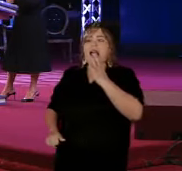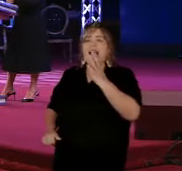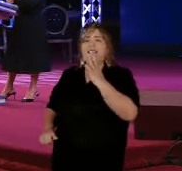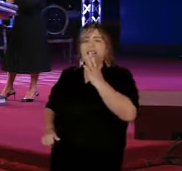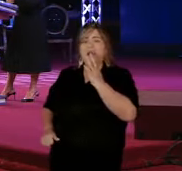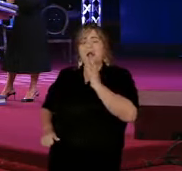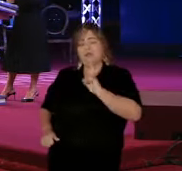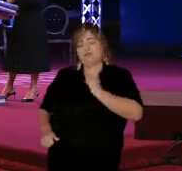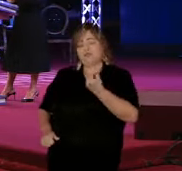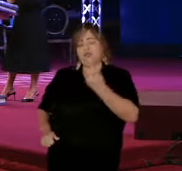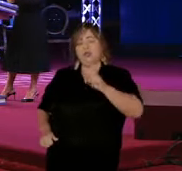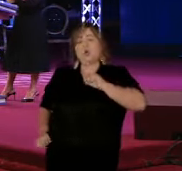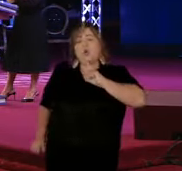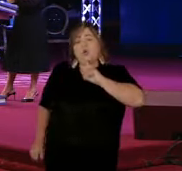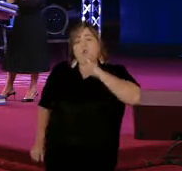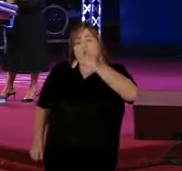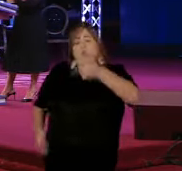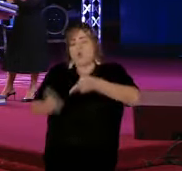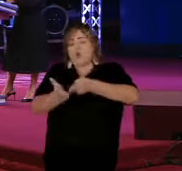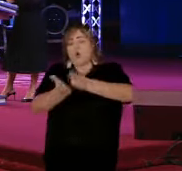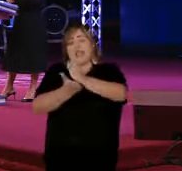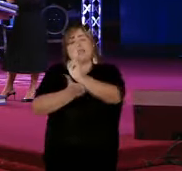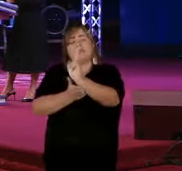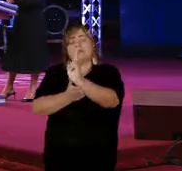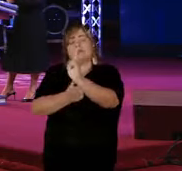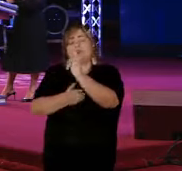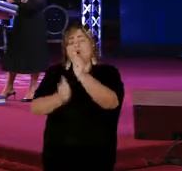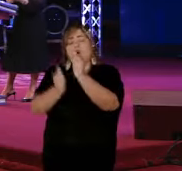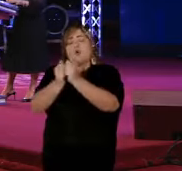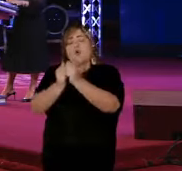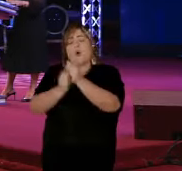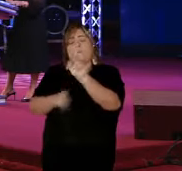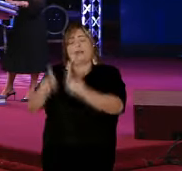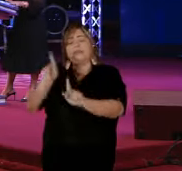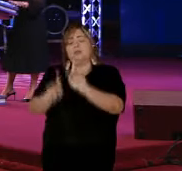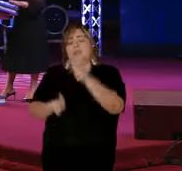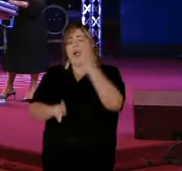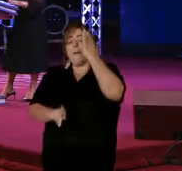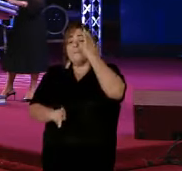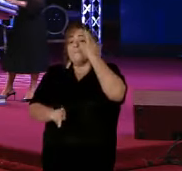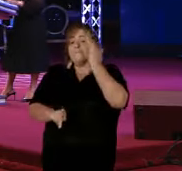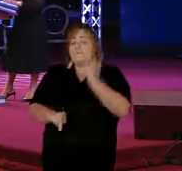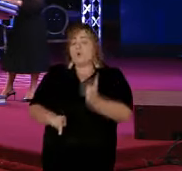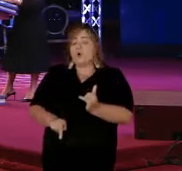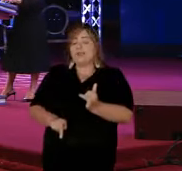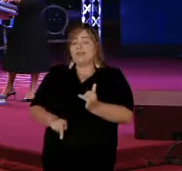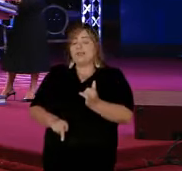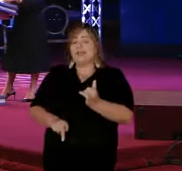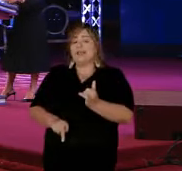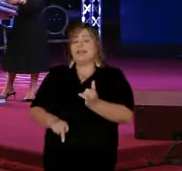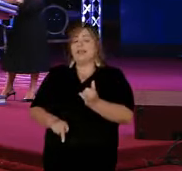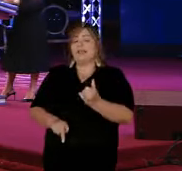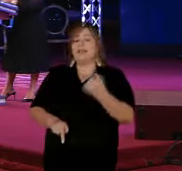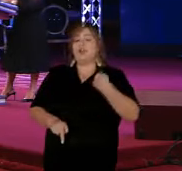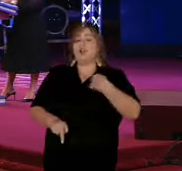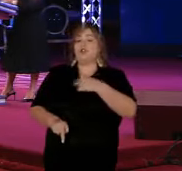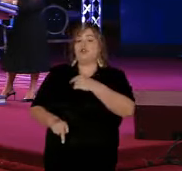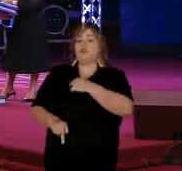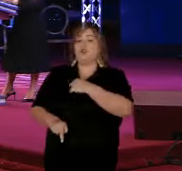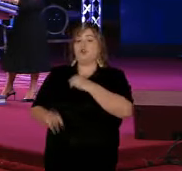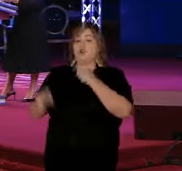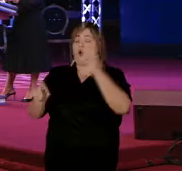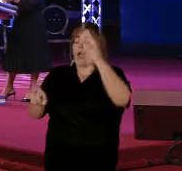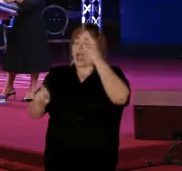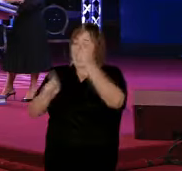uno con su prójimo. Porque somos miembros, ¿qué dice? Los unos de los otros. ¿Cuánto dan gloria a Dios por esa palabra